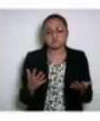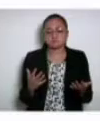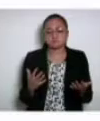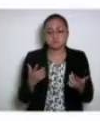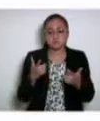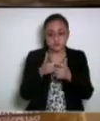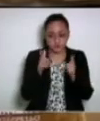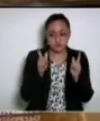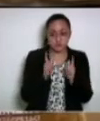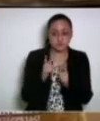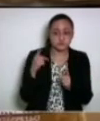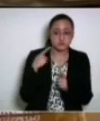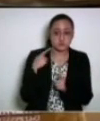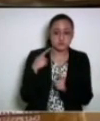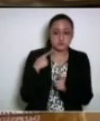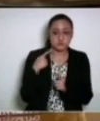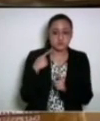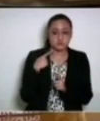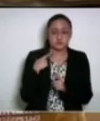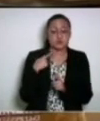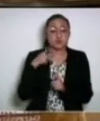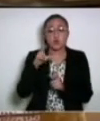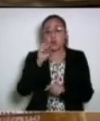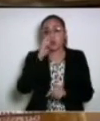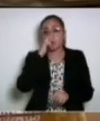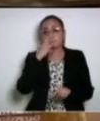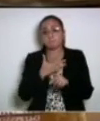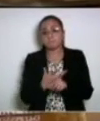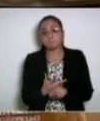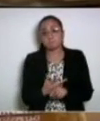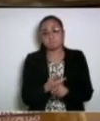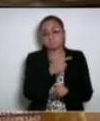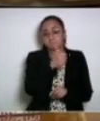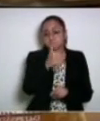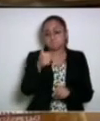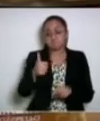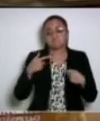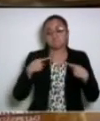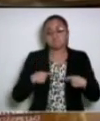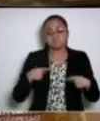que los partidos políticos no son responsables